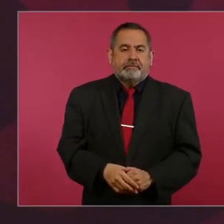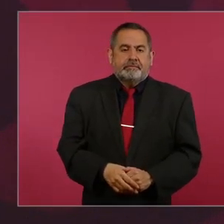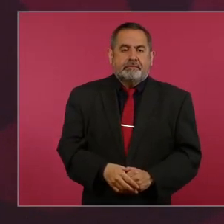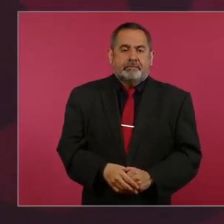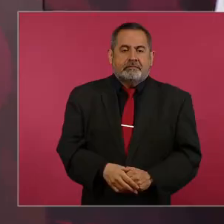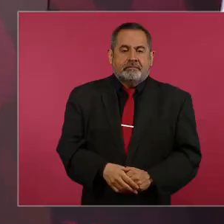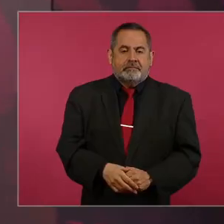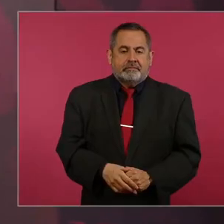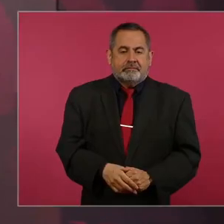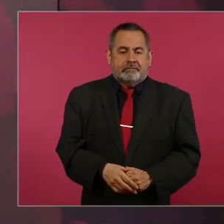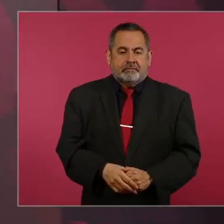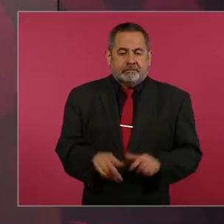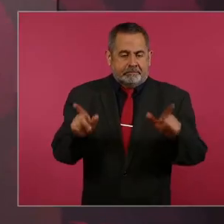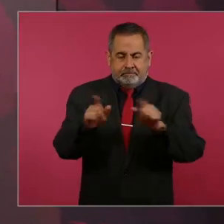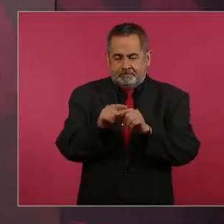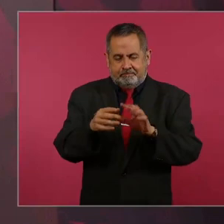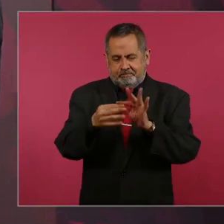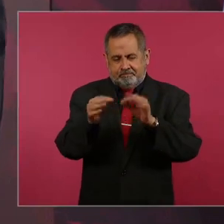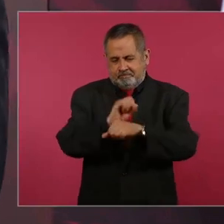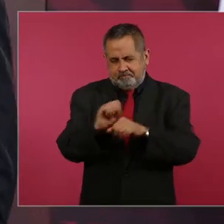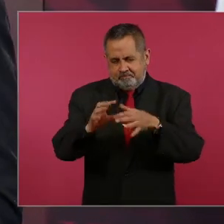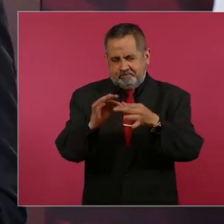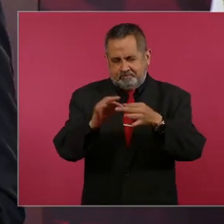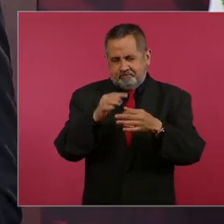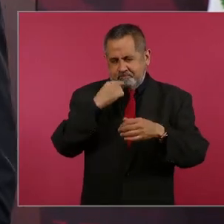términos así muy generales,